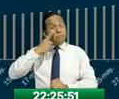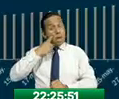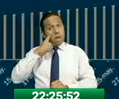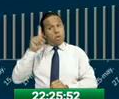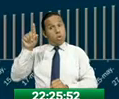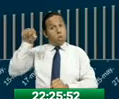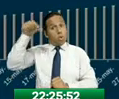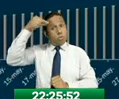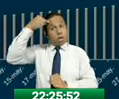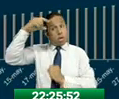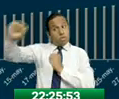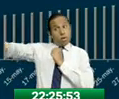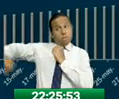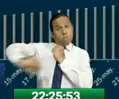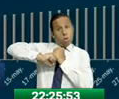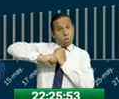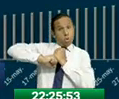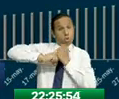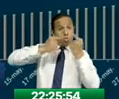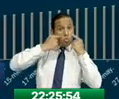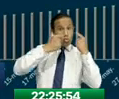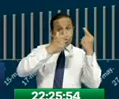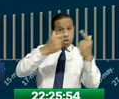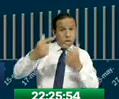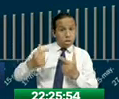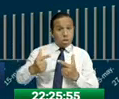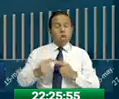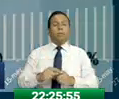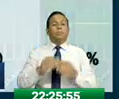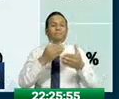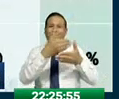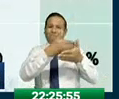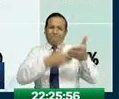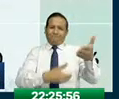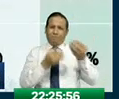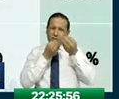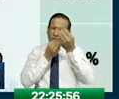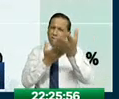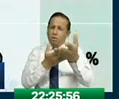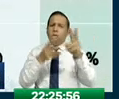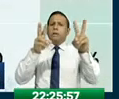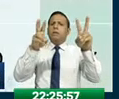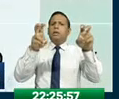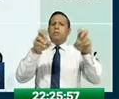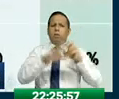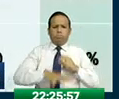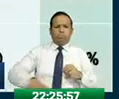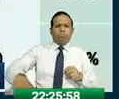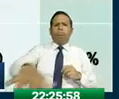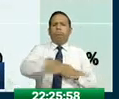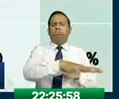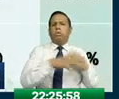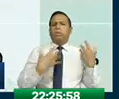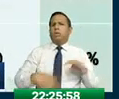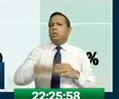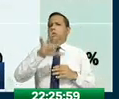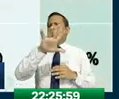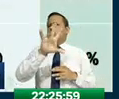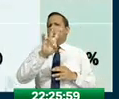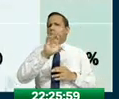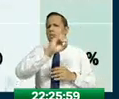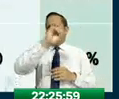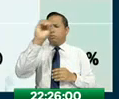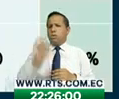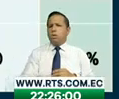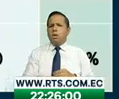sanitario. En el informe se establece que la capital manabita cuenta con el 70% de la capacidad hospitalaria con pacientes, y